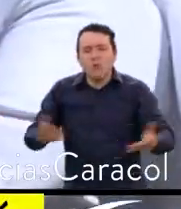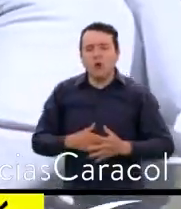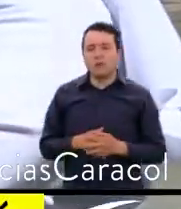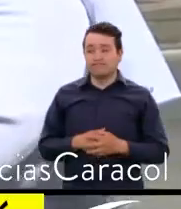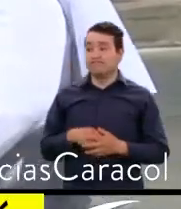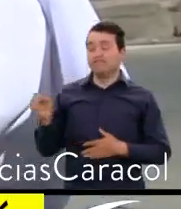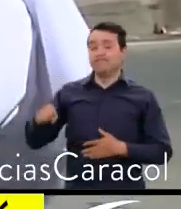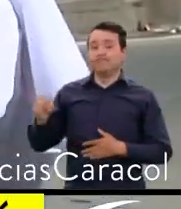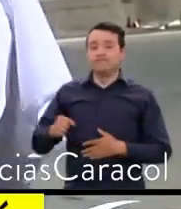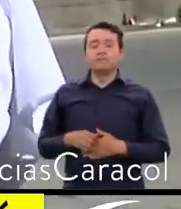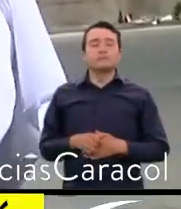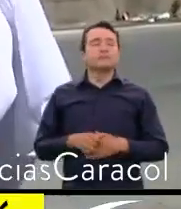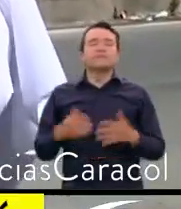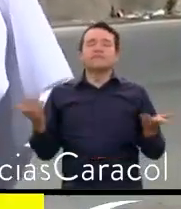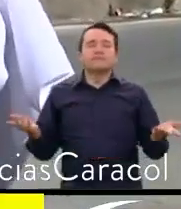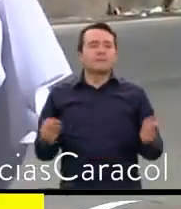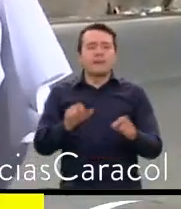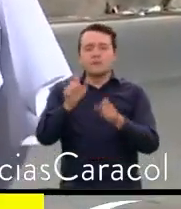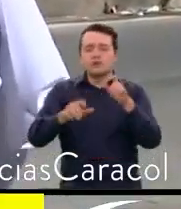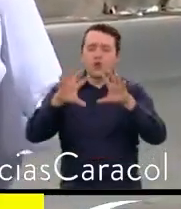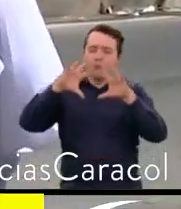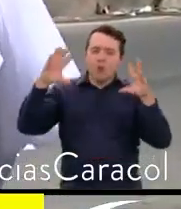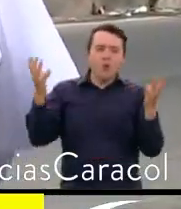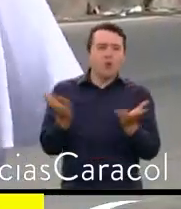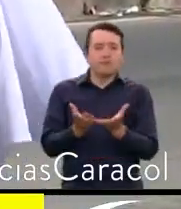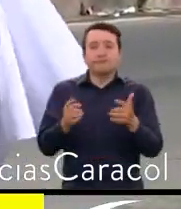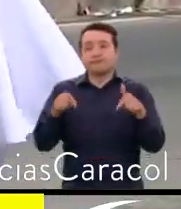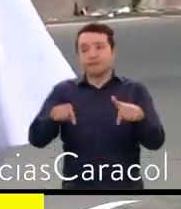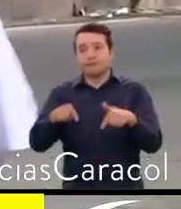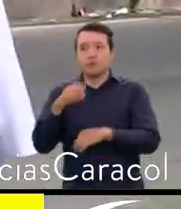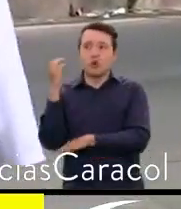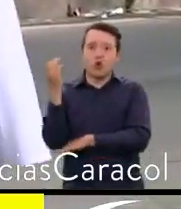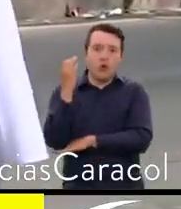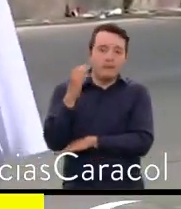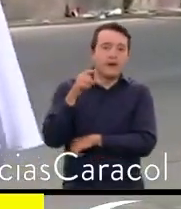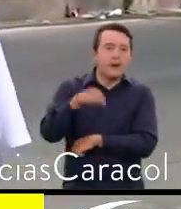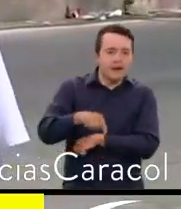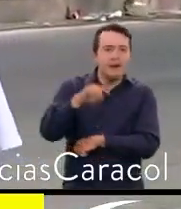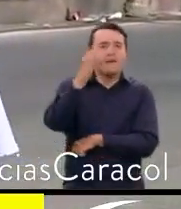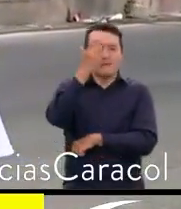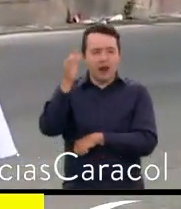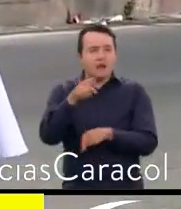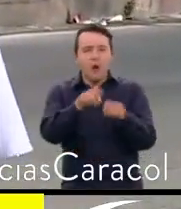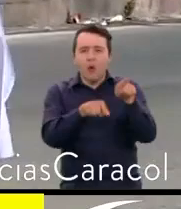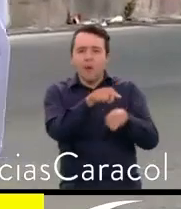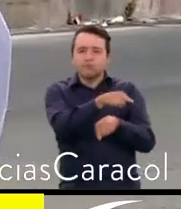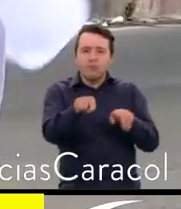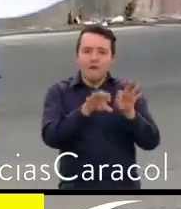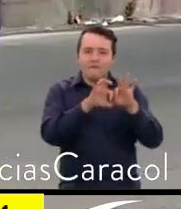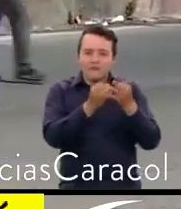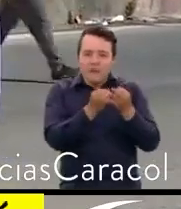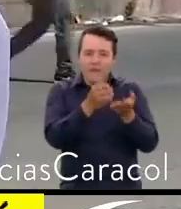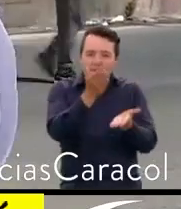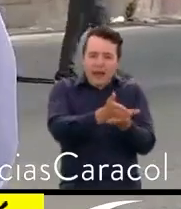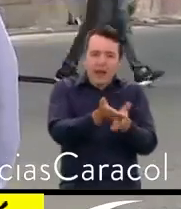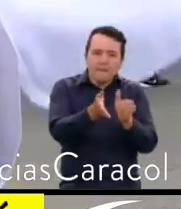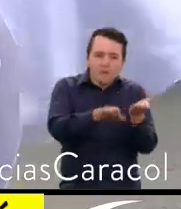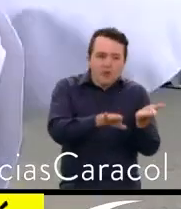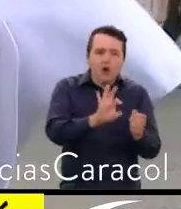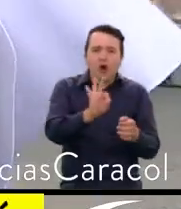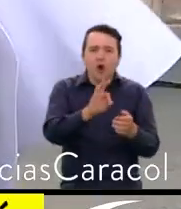personas en el mundo aquí en colombia aquí en barranquilla que han perdido a sus seres queridos desde la salud hasta